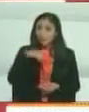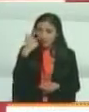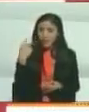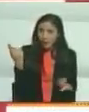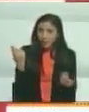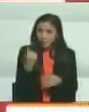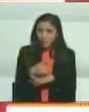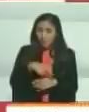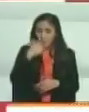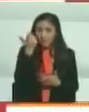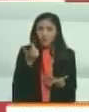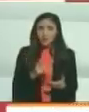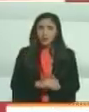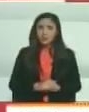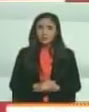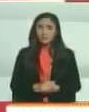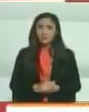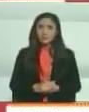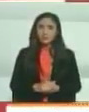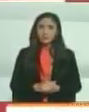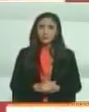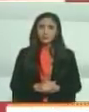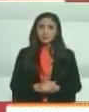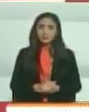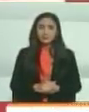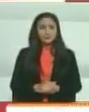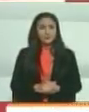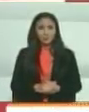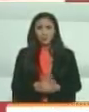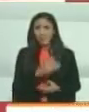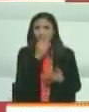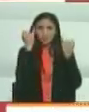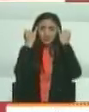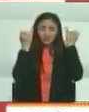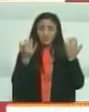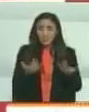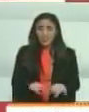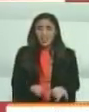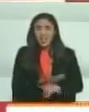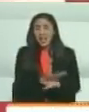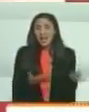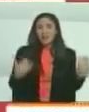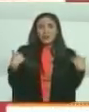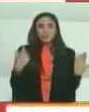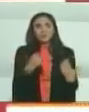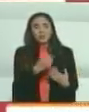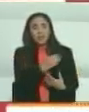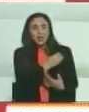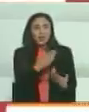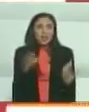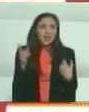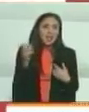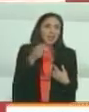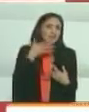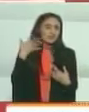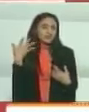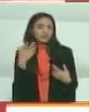darles. ¿Ah? ¿Qué se creen ellos? ¿Qué se creen ellos en